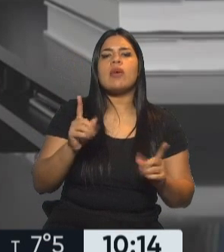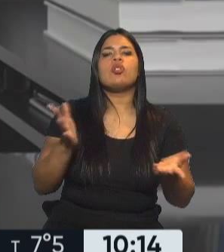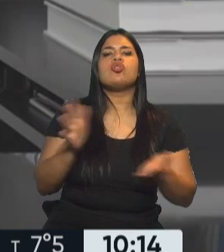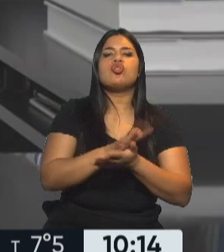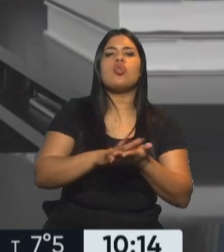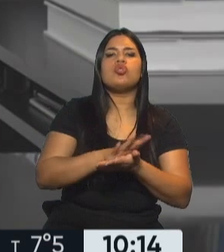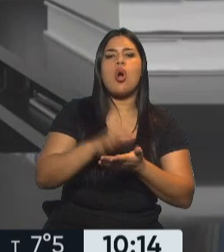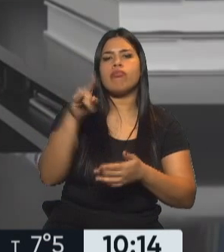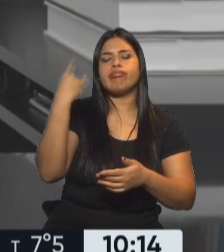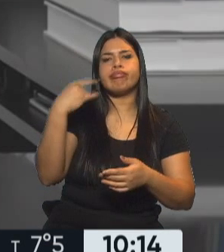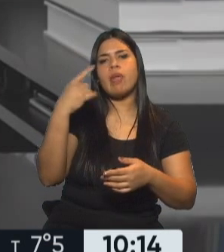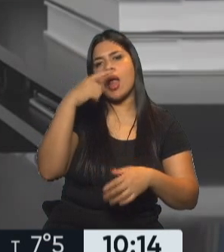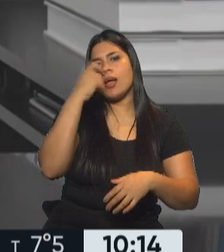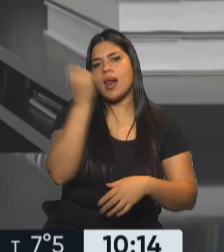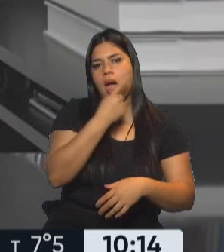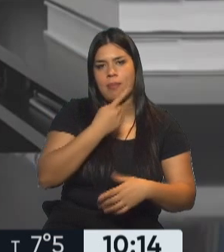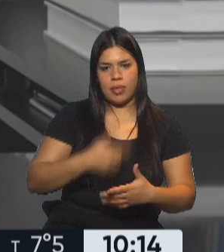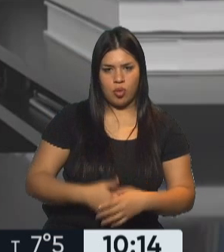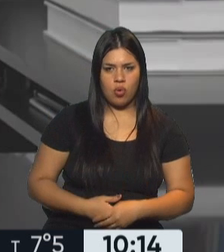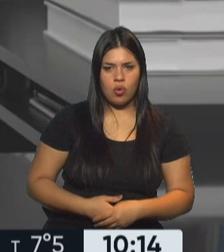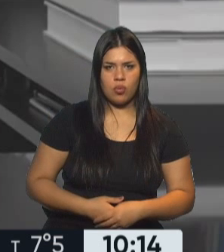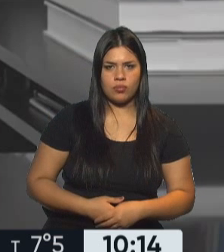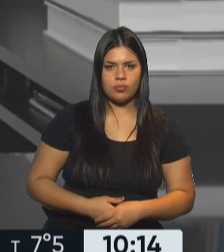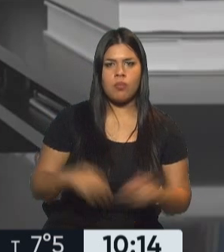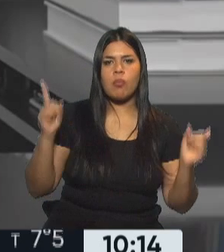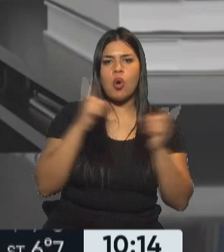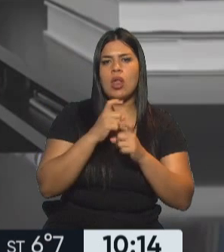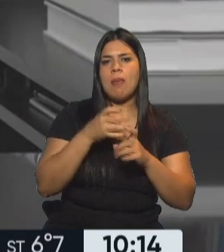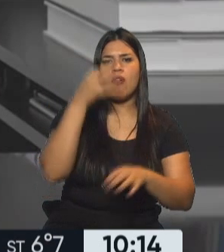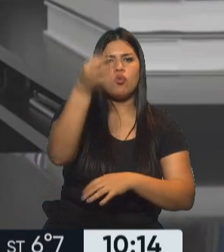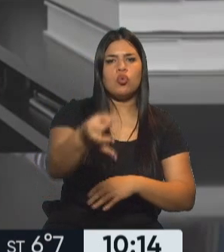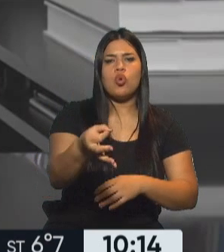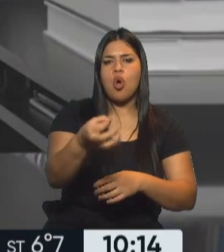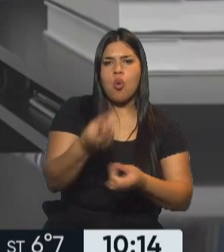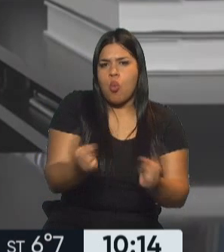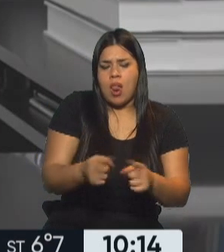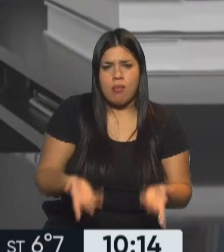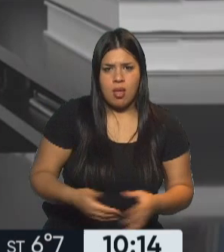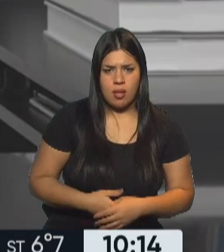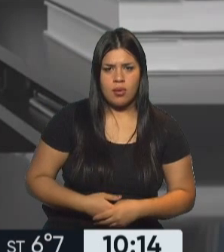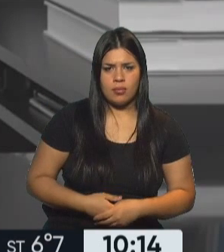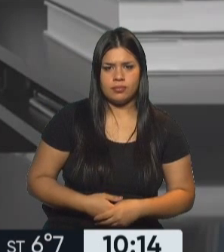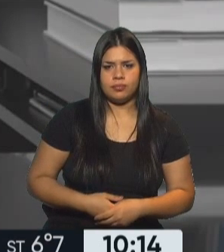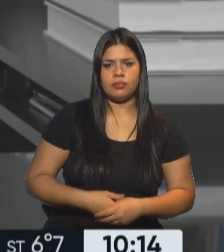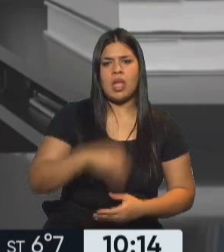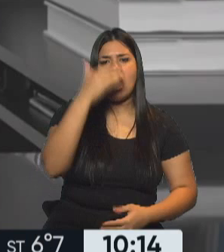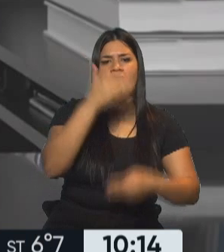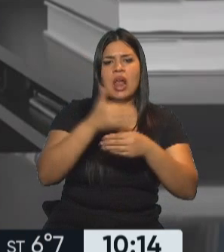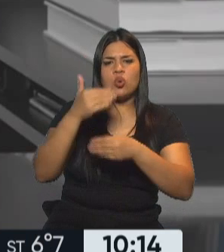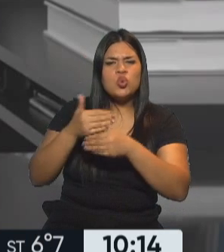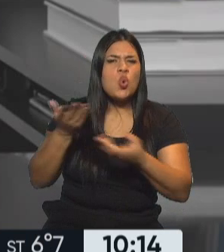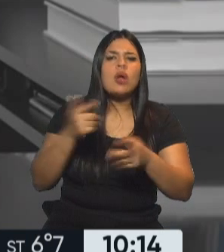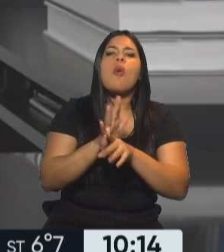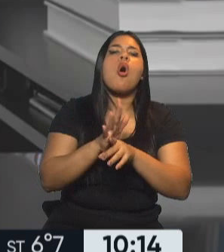improvisadas que encierran en realidad un problema futuro, el fracaso y la clausura definitiva de la